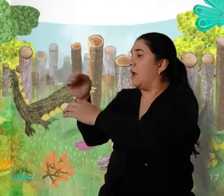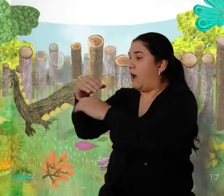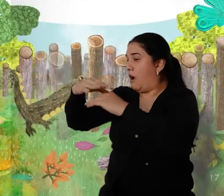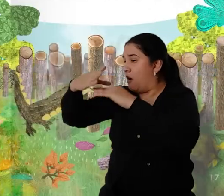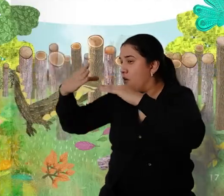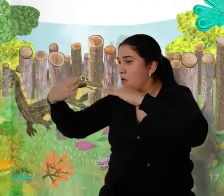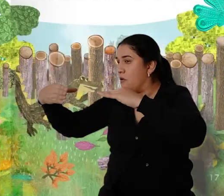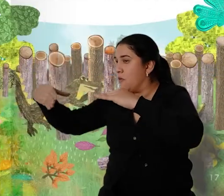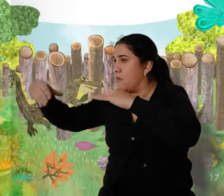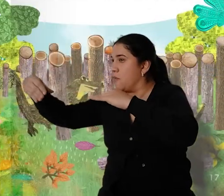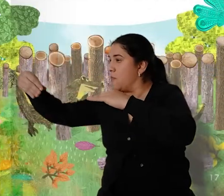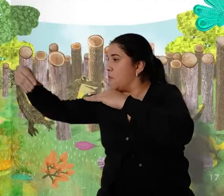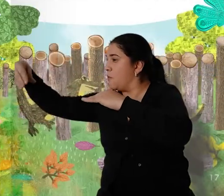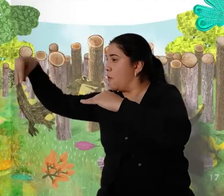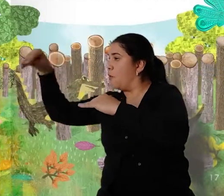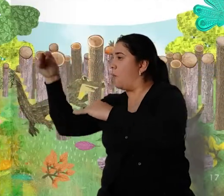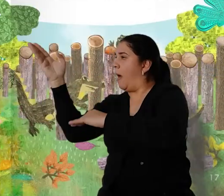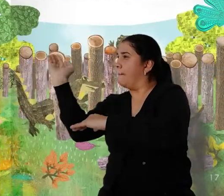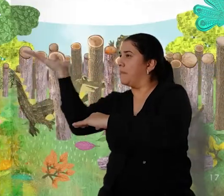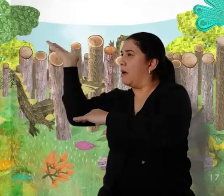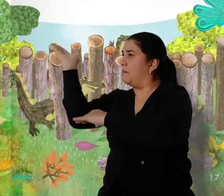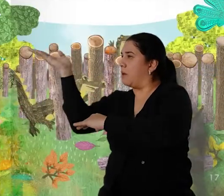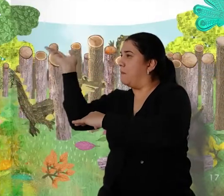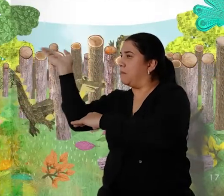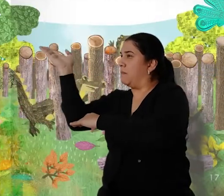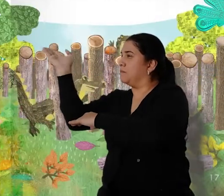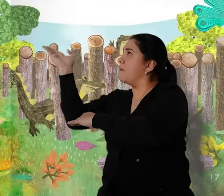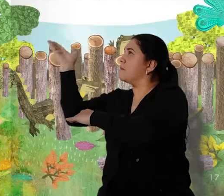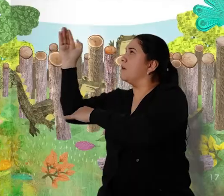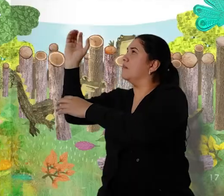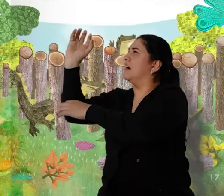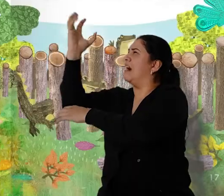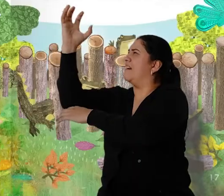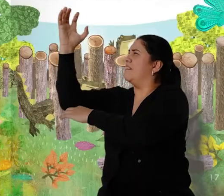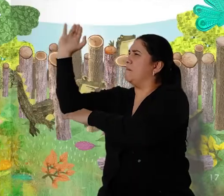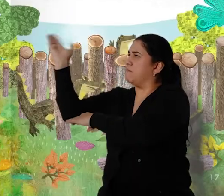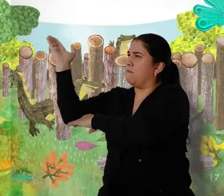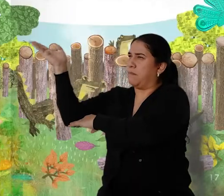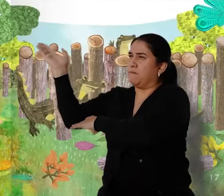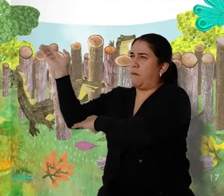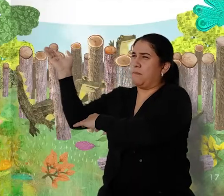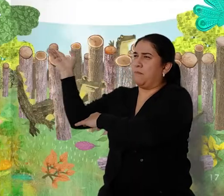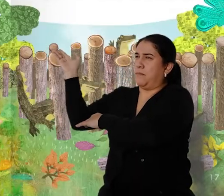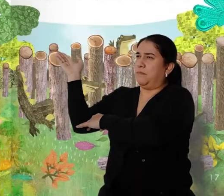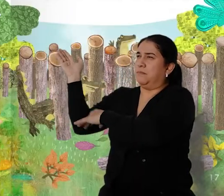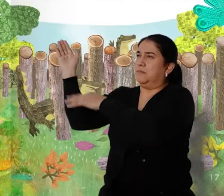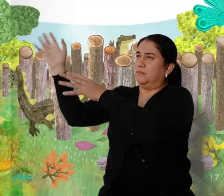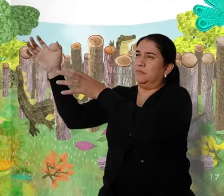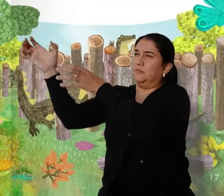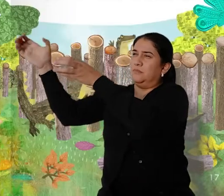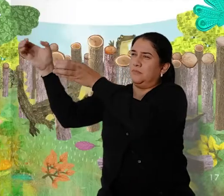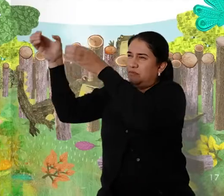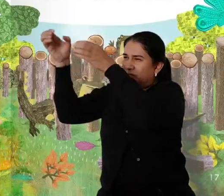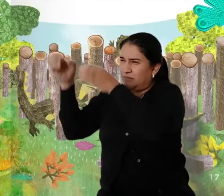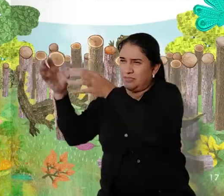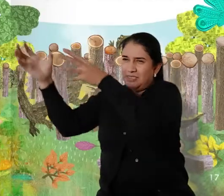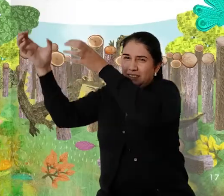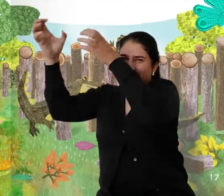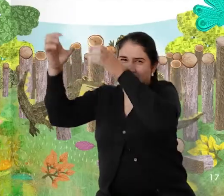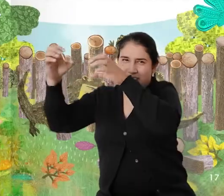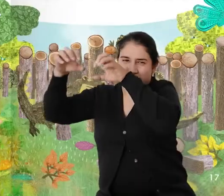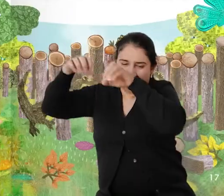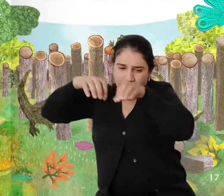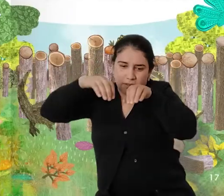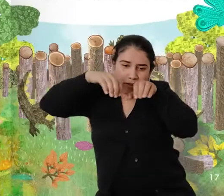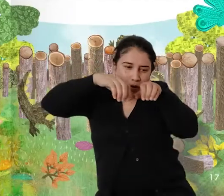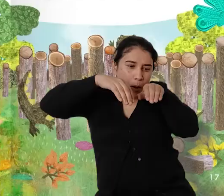lapachos y quebrachos, porque tienen la madera muy dura. Los cortaron con la especie de serrucho que los yacarés tienen encima de la